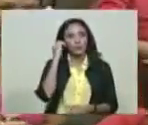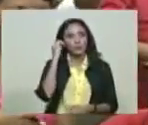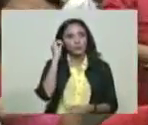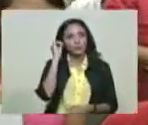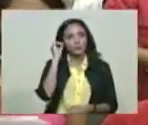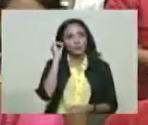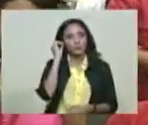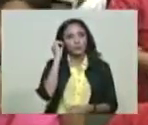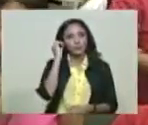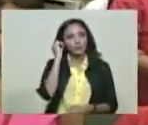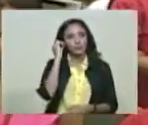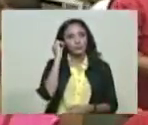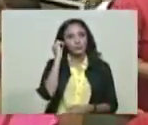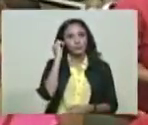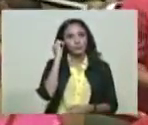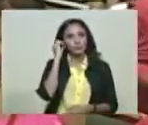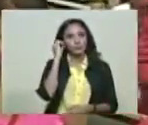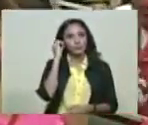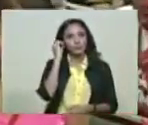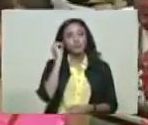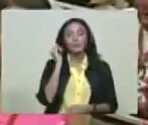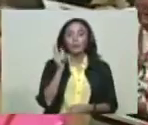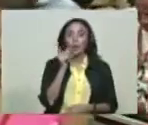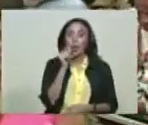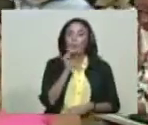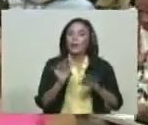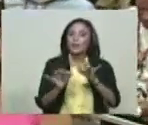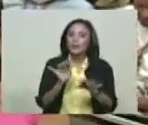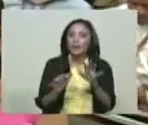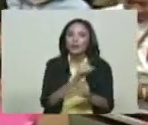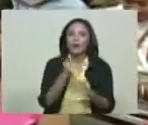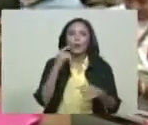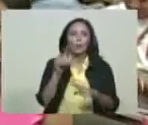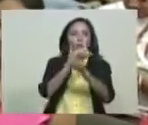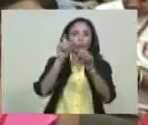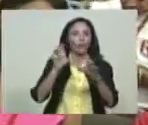piñate eduardo piñate acepta la designación